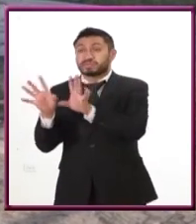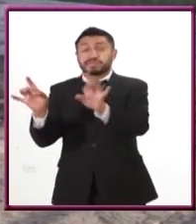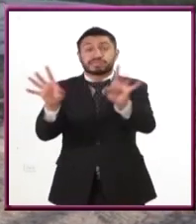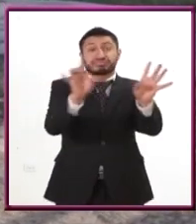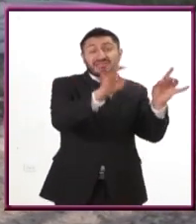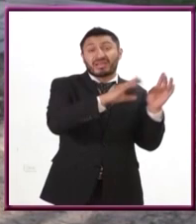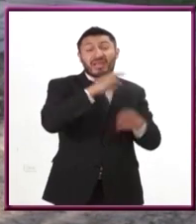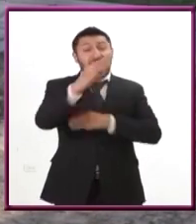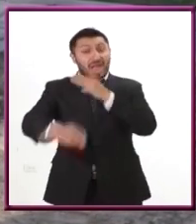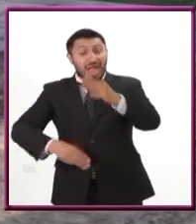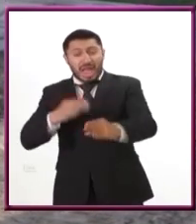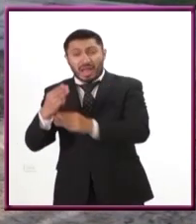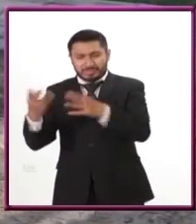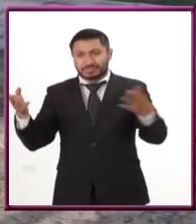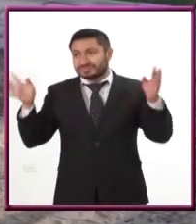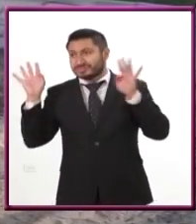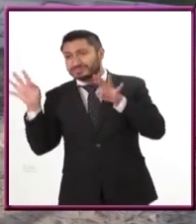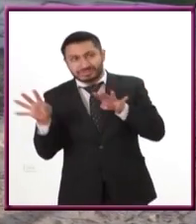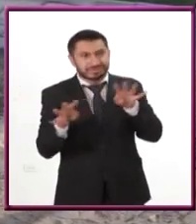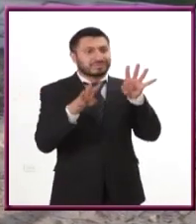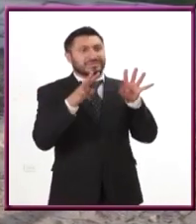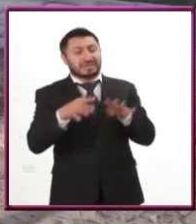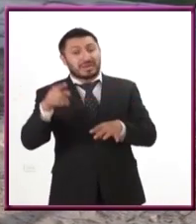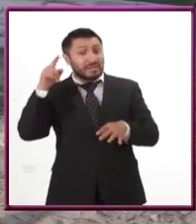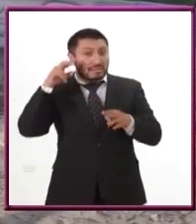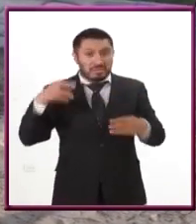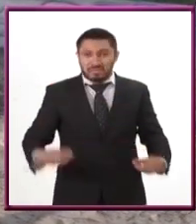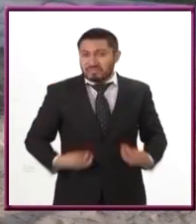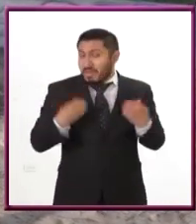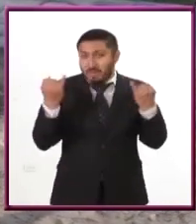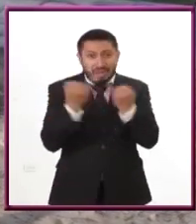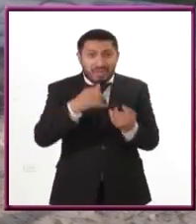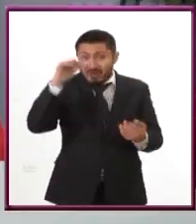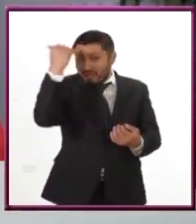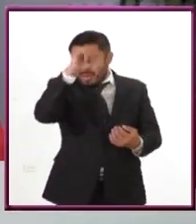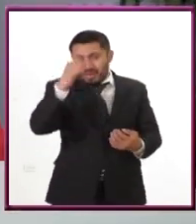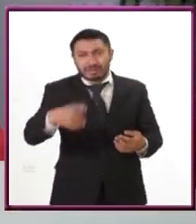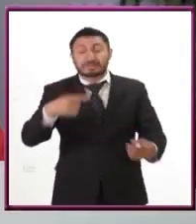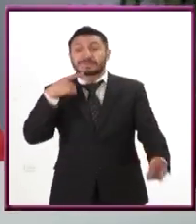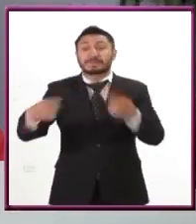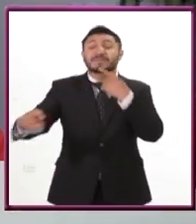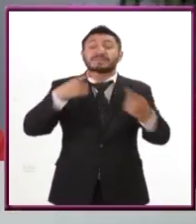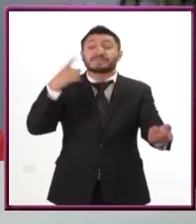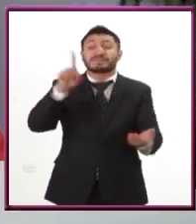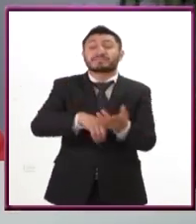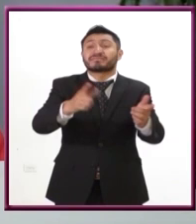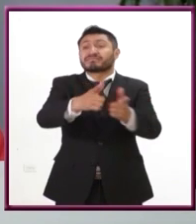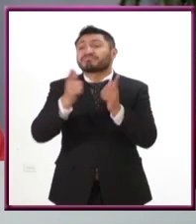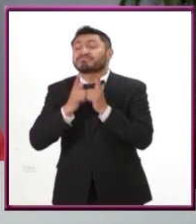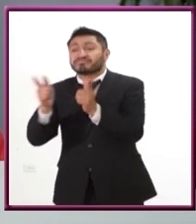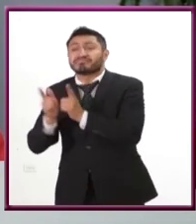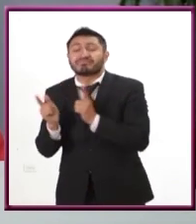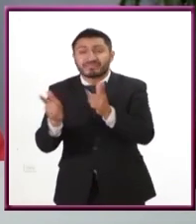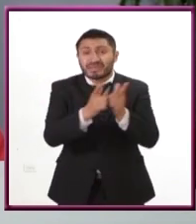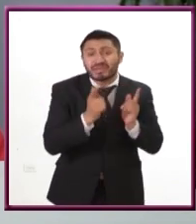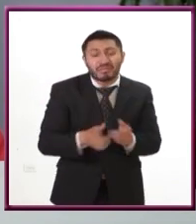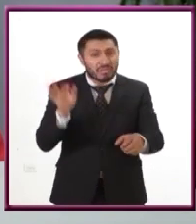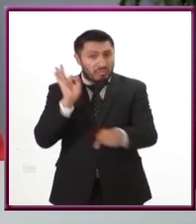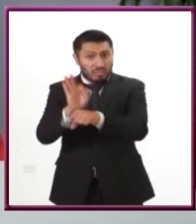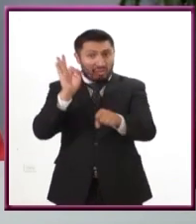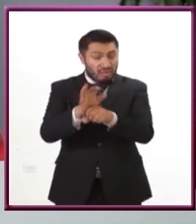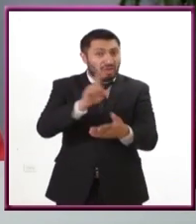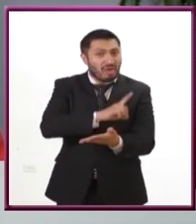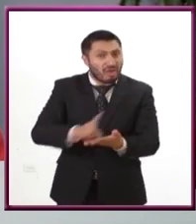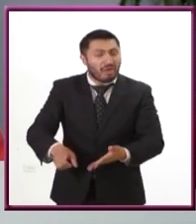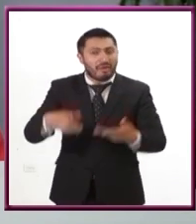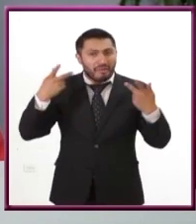rápidamente en personas de todo el mundo que también vivían con esa condición. Abrió debates entre grupos de activistas sobre los derechos